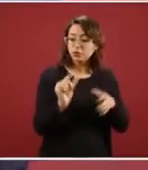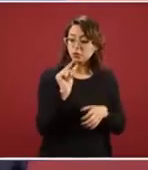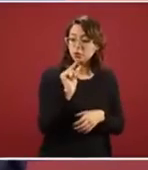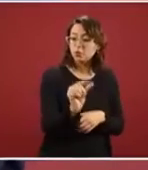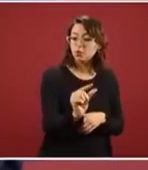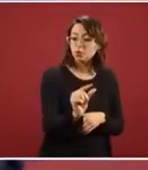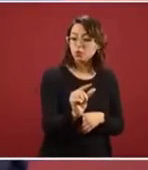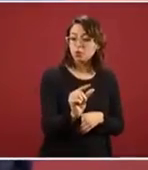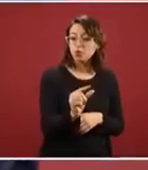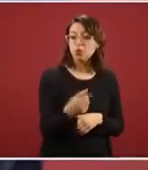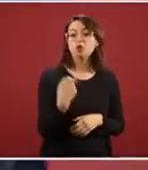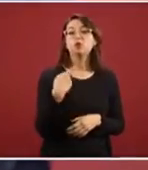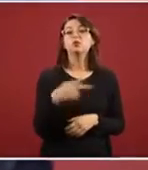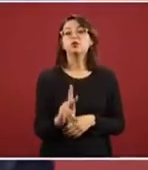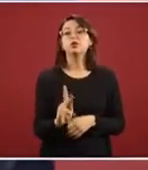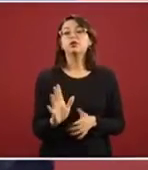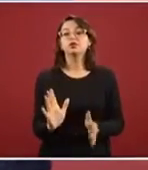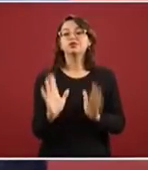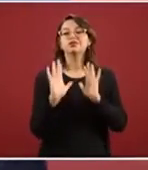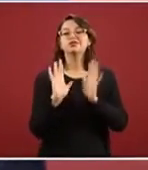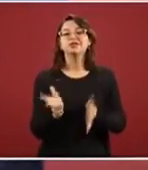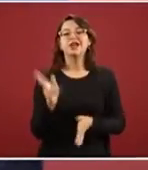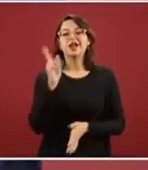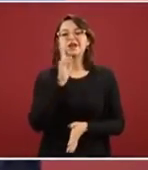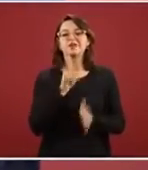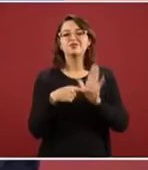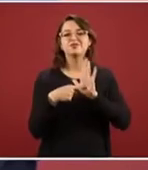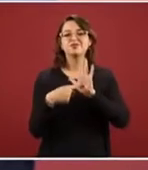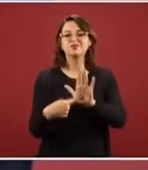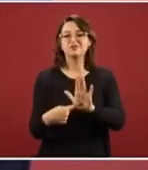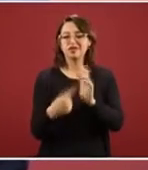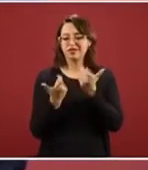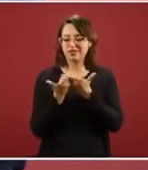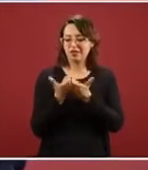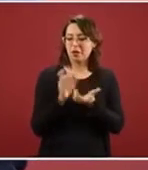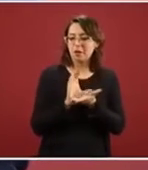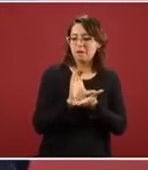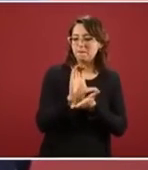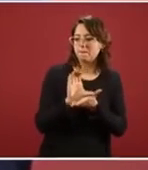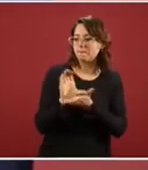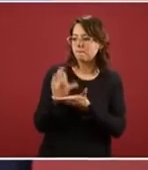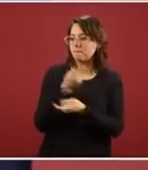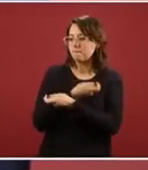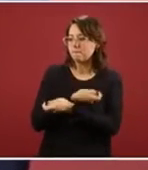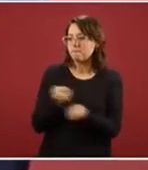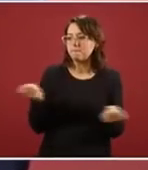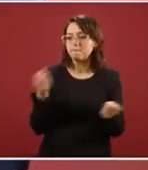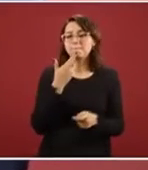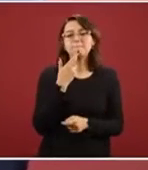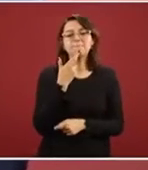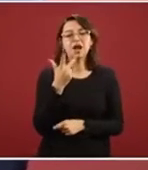ya estamos probando que hay una mejor distribución del ingreso